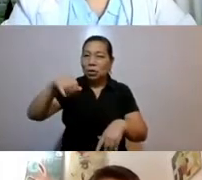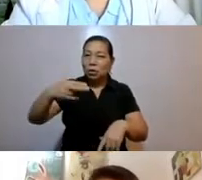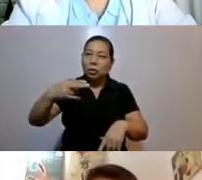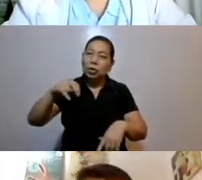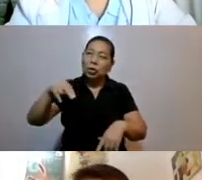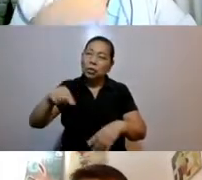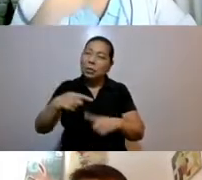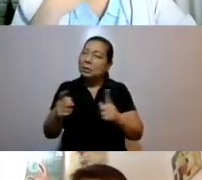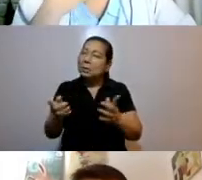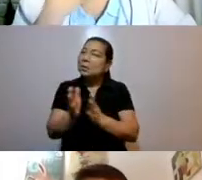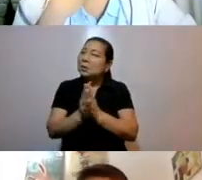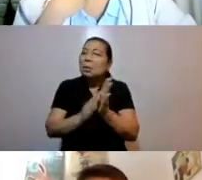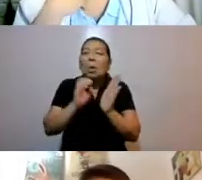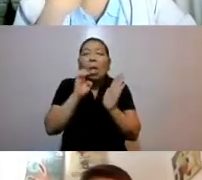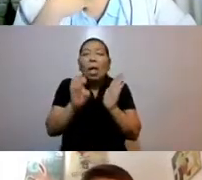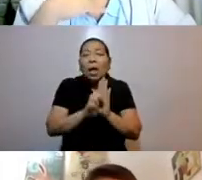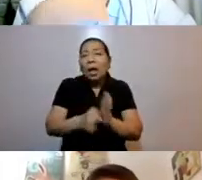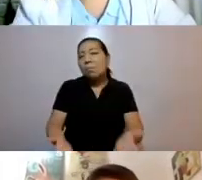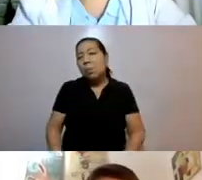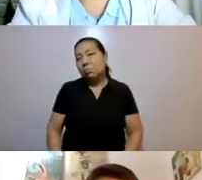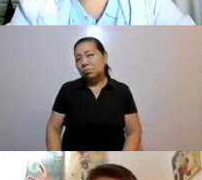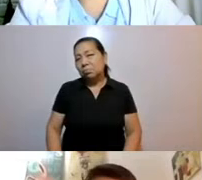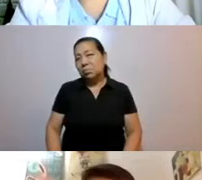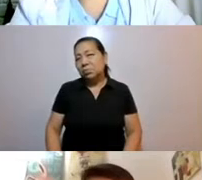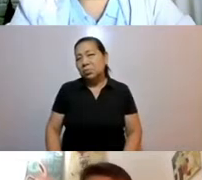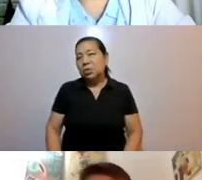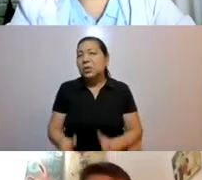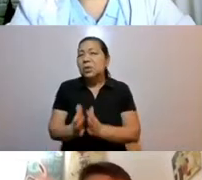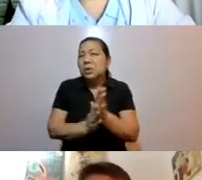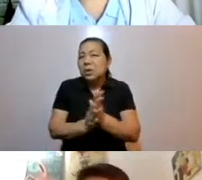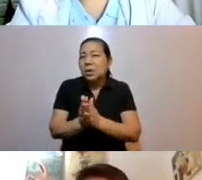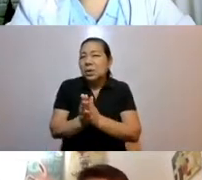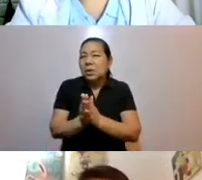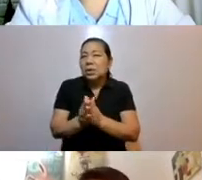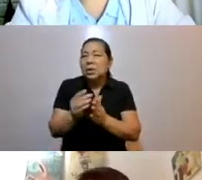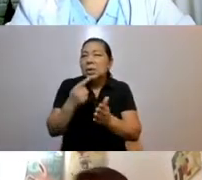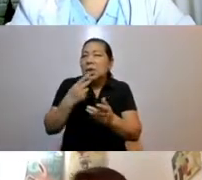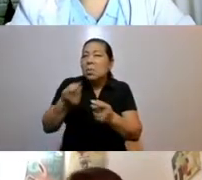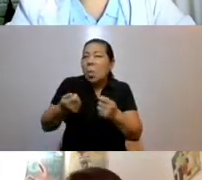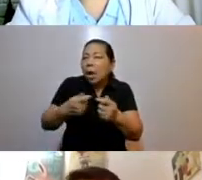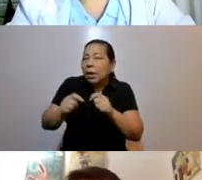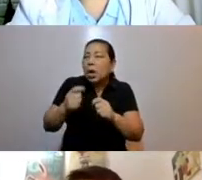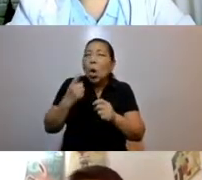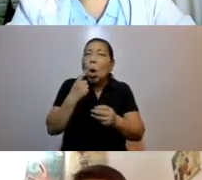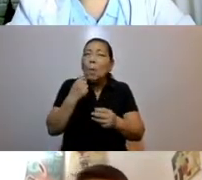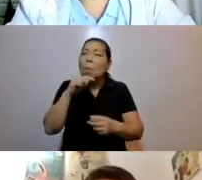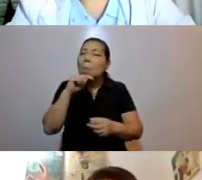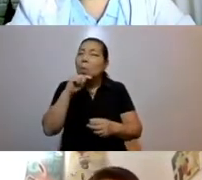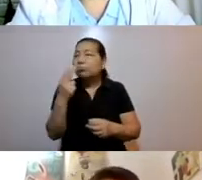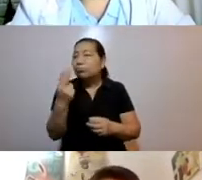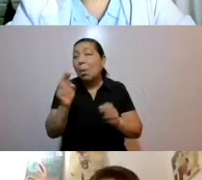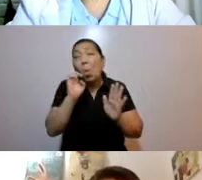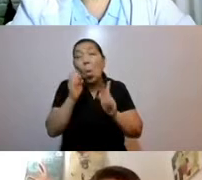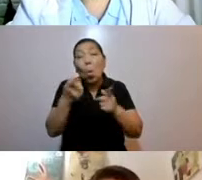tiene la fase del deseo, por ejemplo, el tema del deseo sexual hipoactivo, tanto en el hombre como en la mujer.